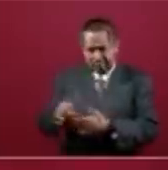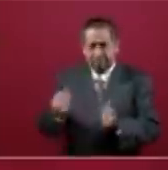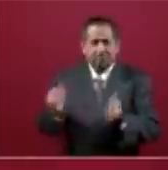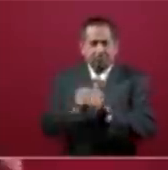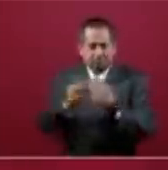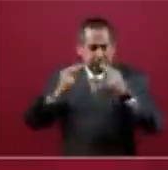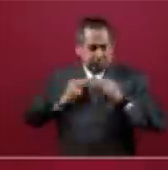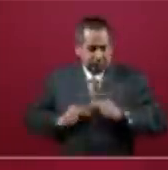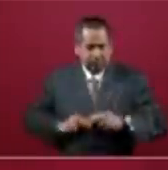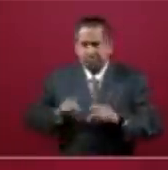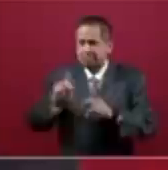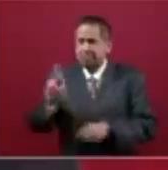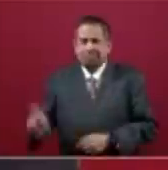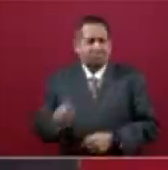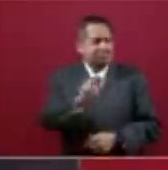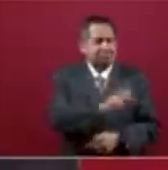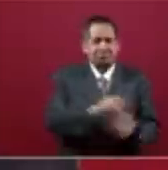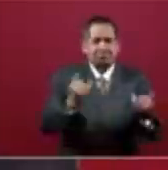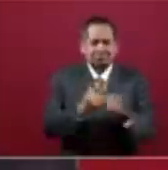del mismo pueblo.